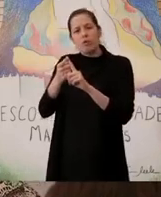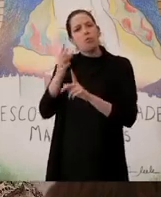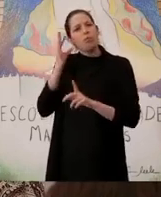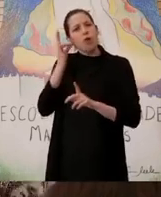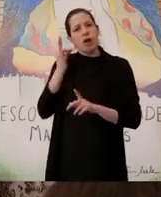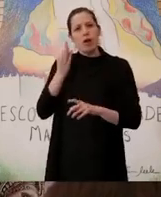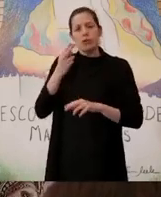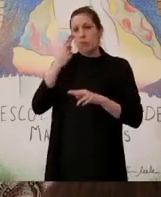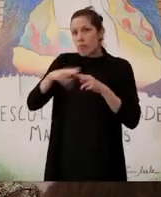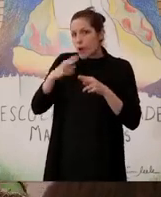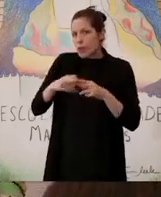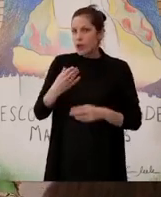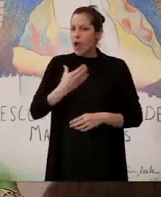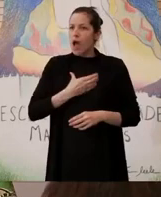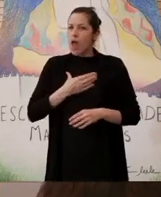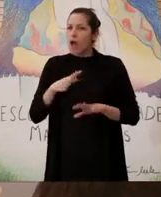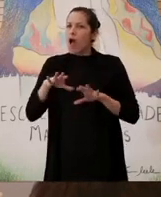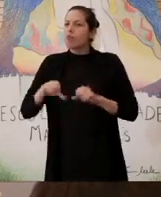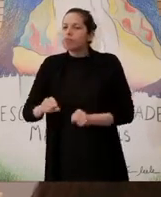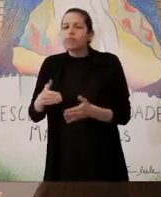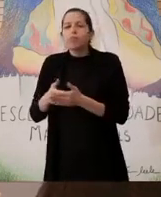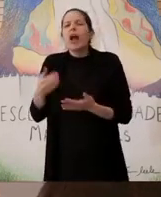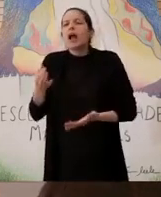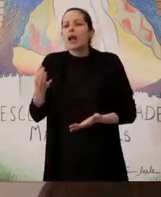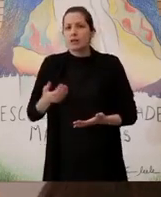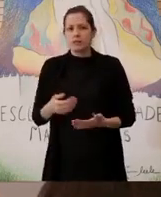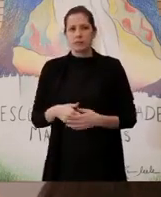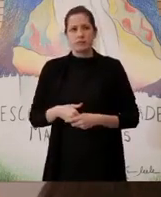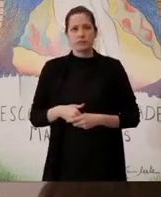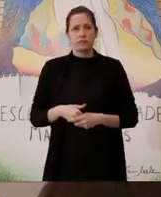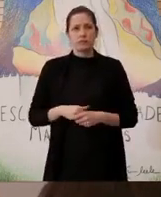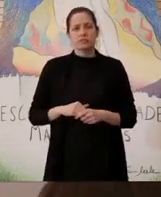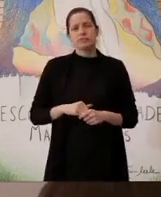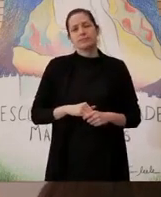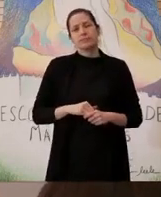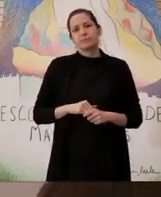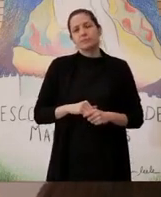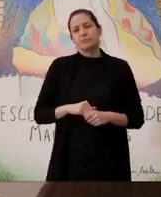datos empieza a ti por orden